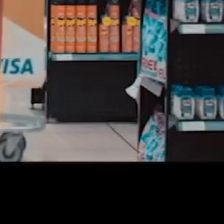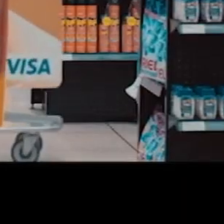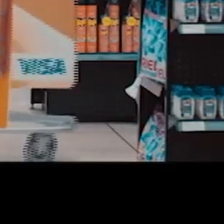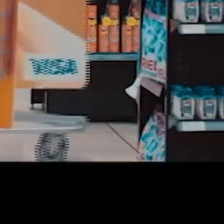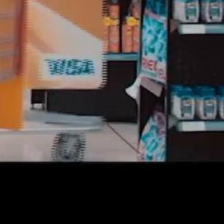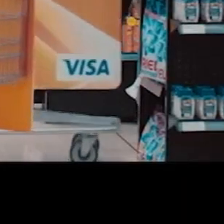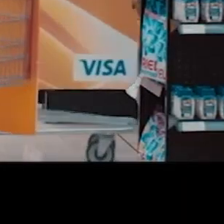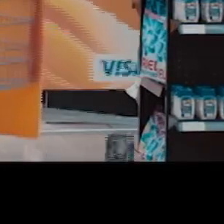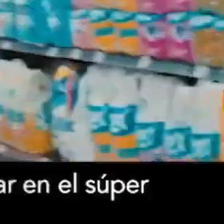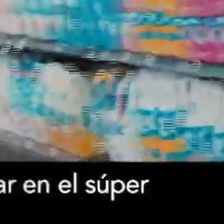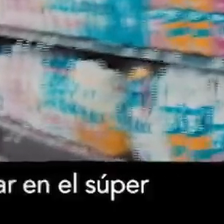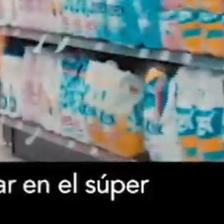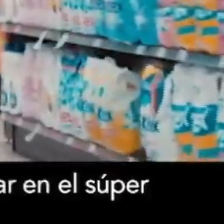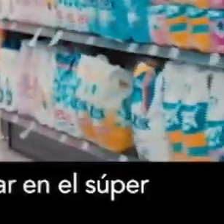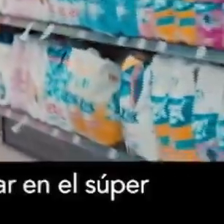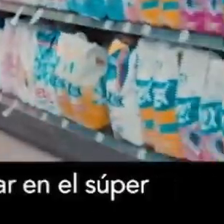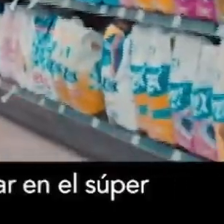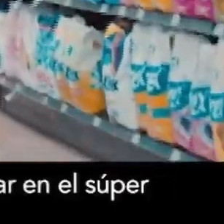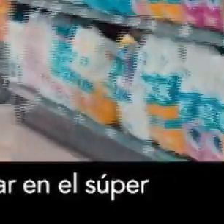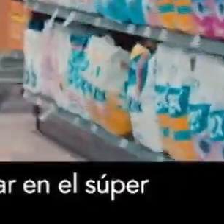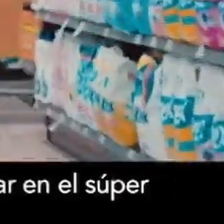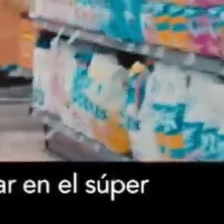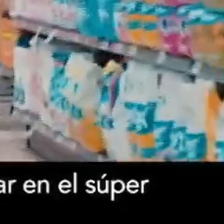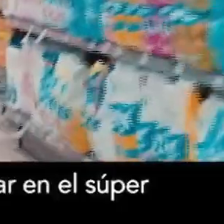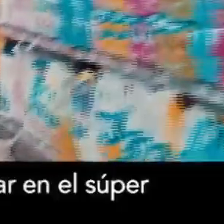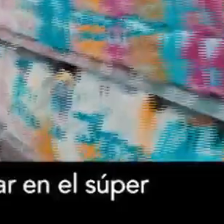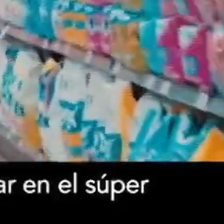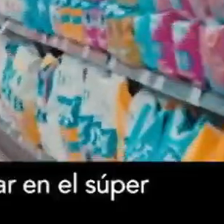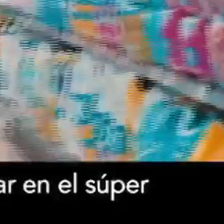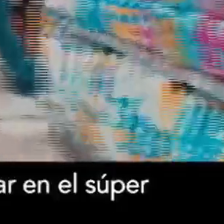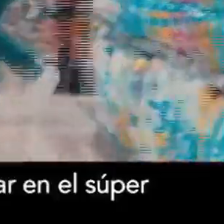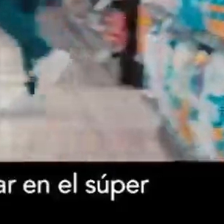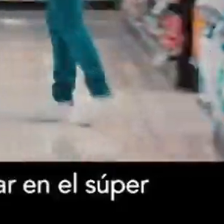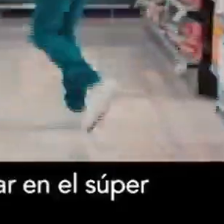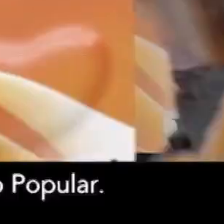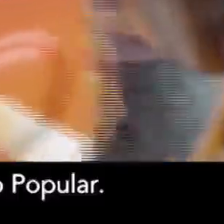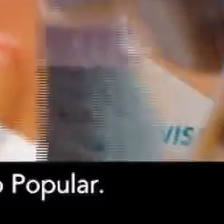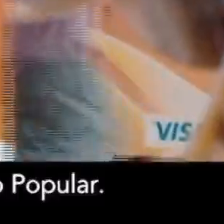acción. Aprende con nosotros.